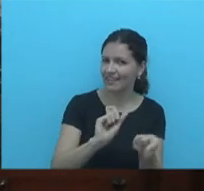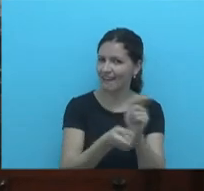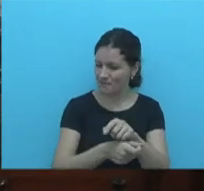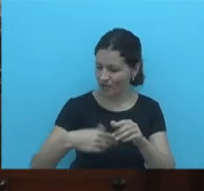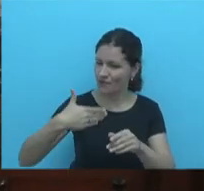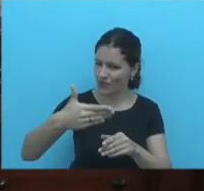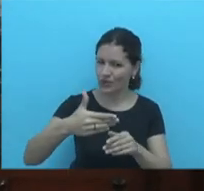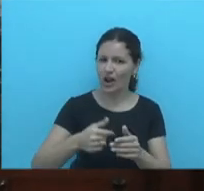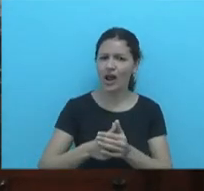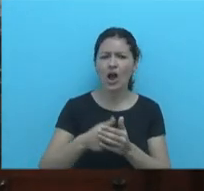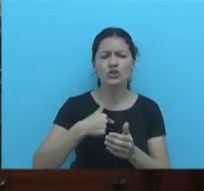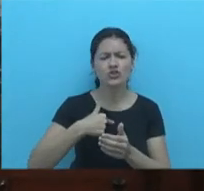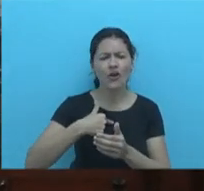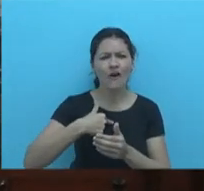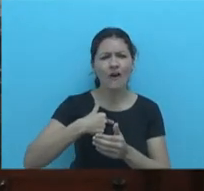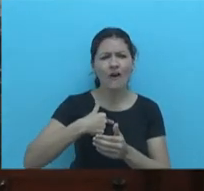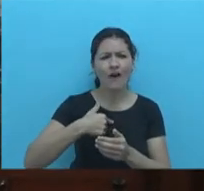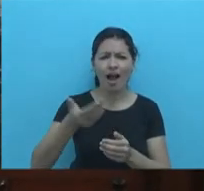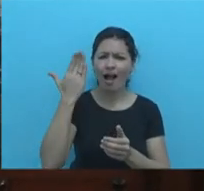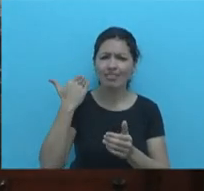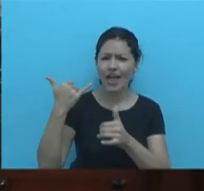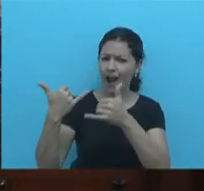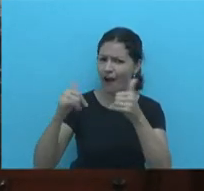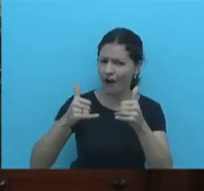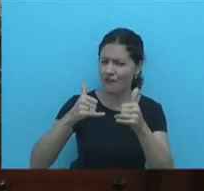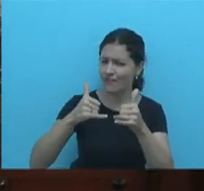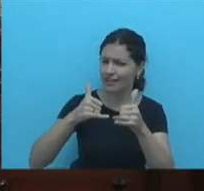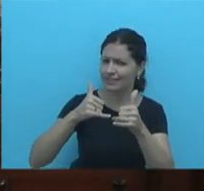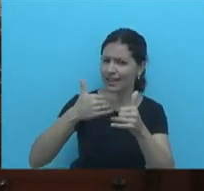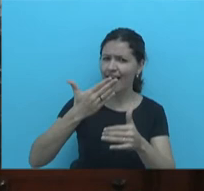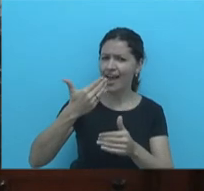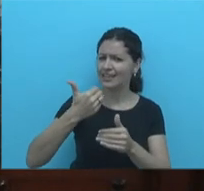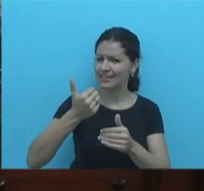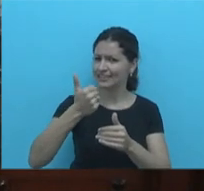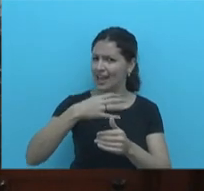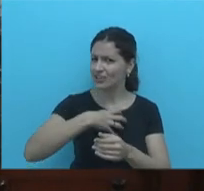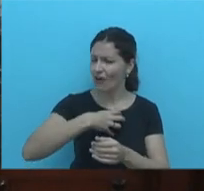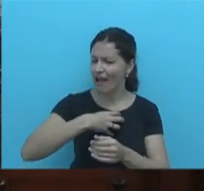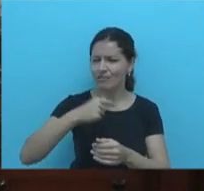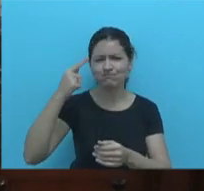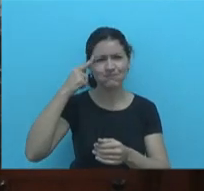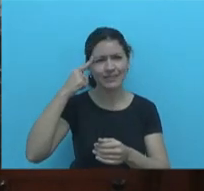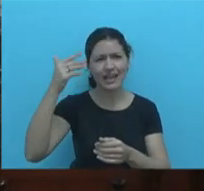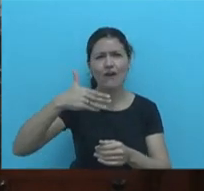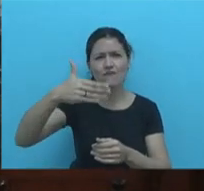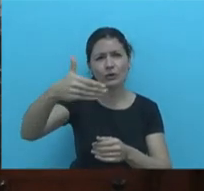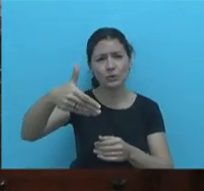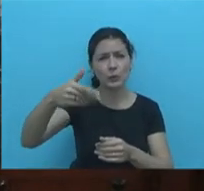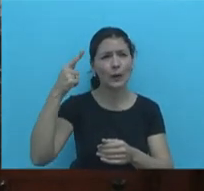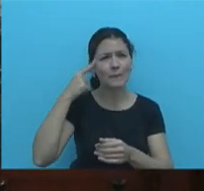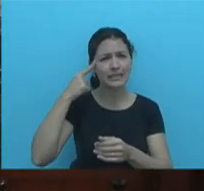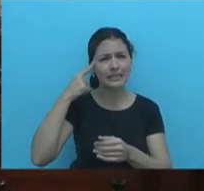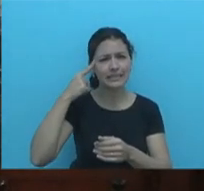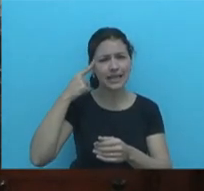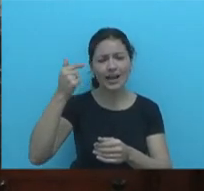cuando estaba en sexto año no me imaginaba que iba a estar haciendo